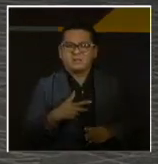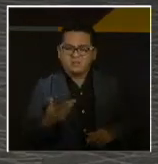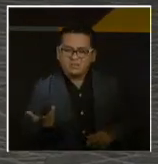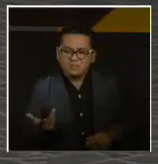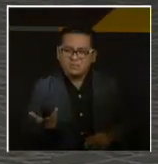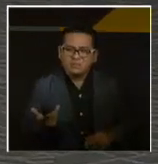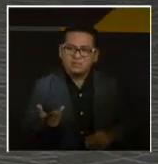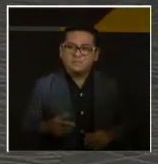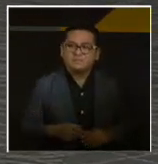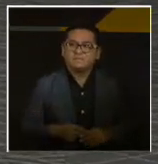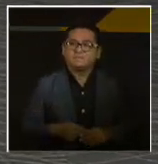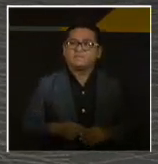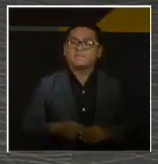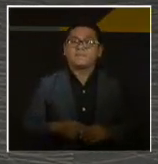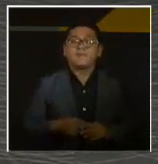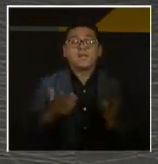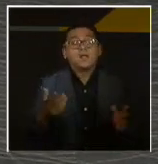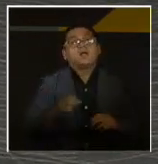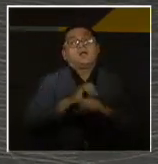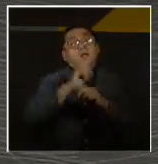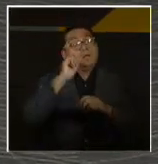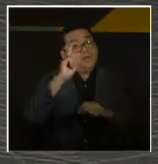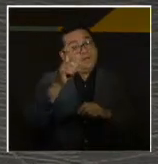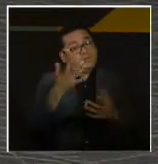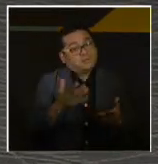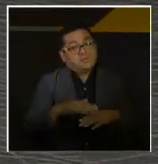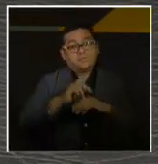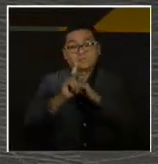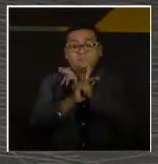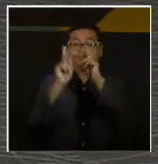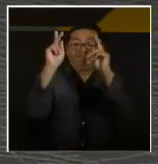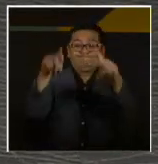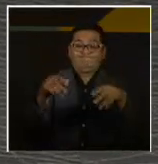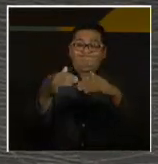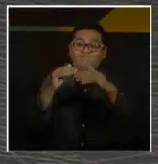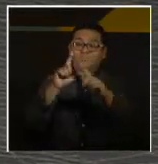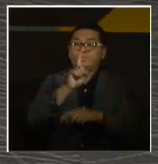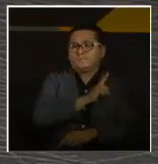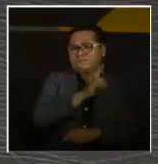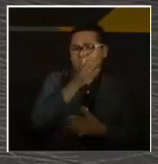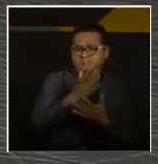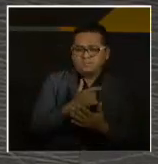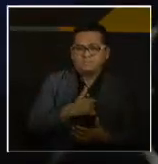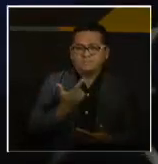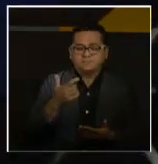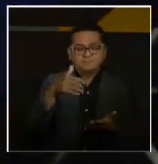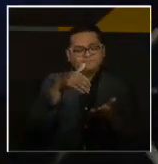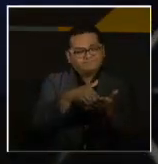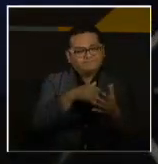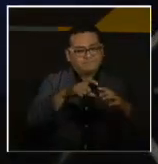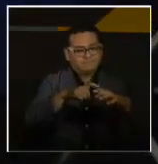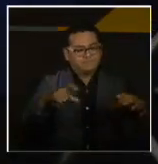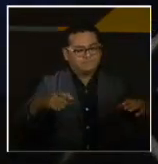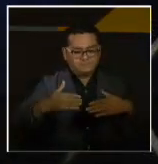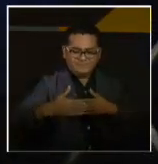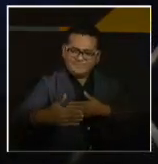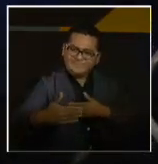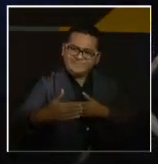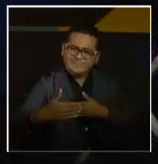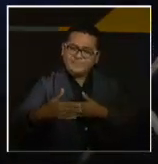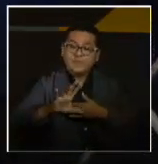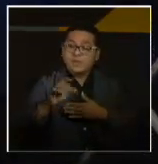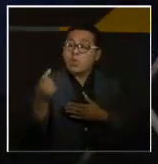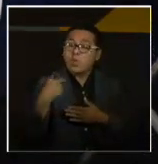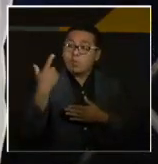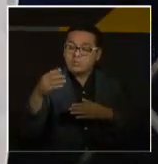este proyecto? Mira, definitivamente el puerto de altura necesita no solamente el calado y el ancho. Necesitamos también